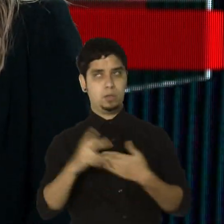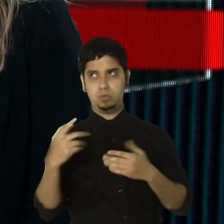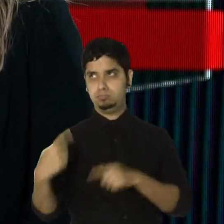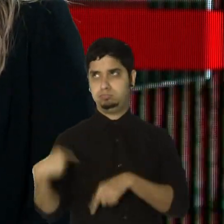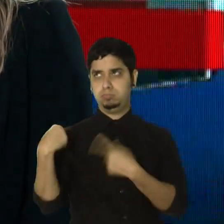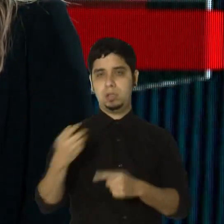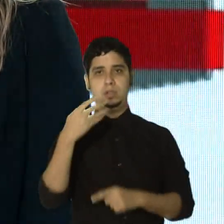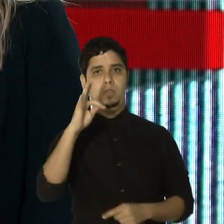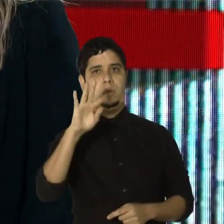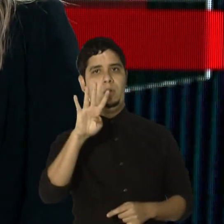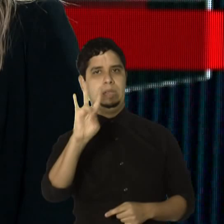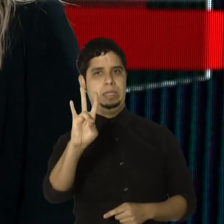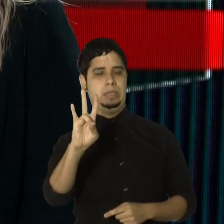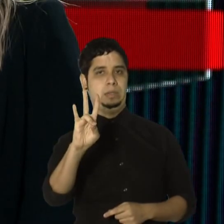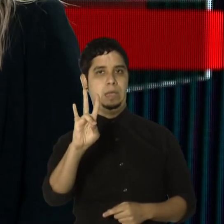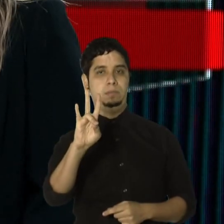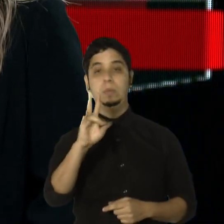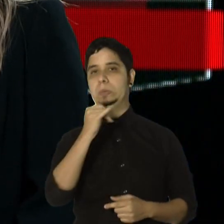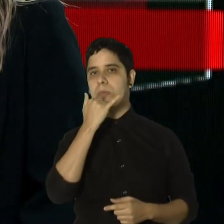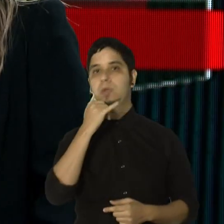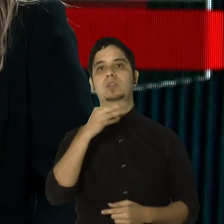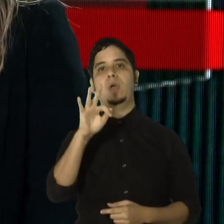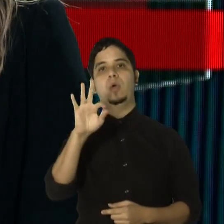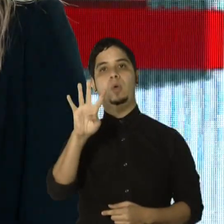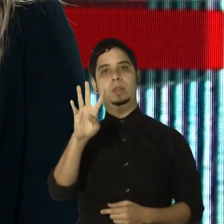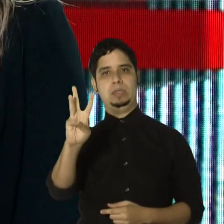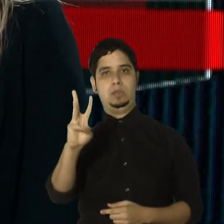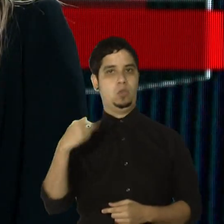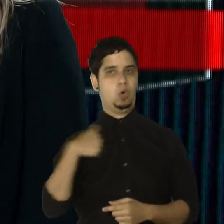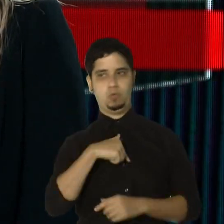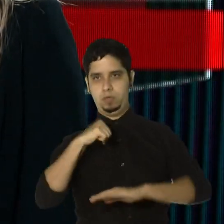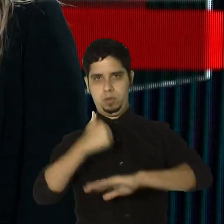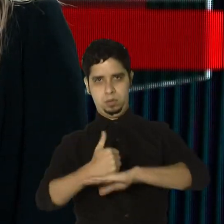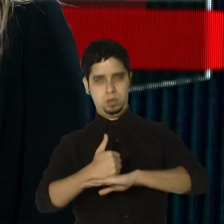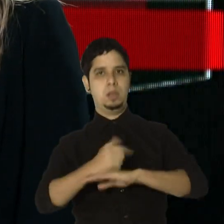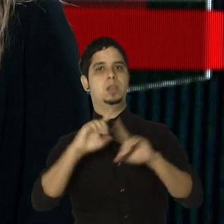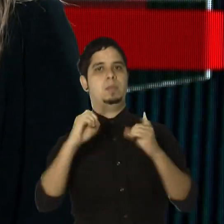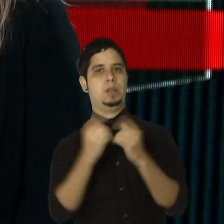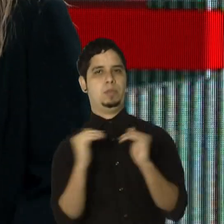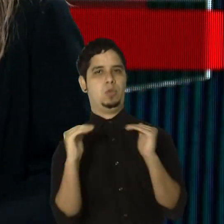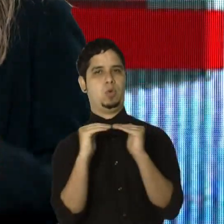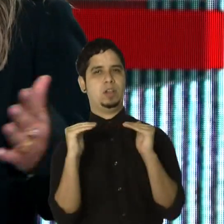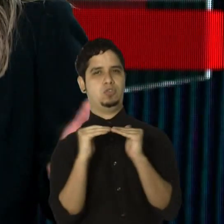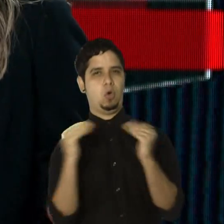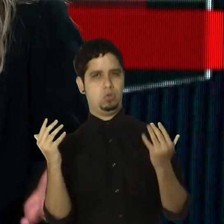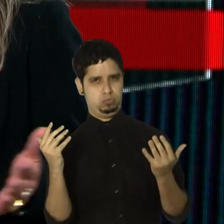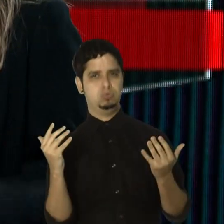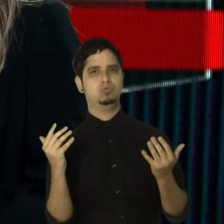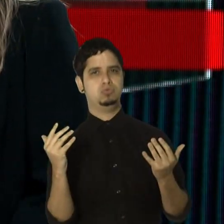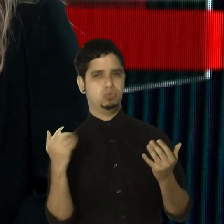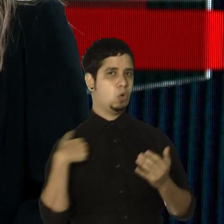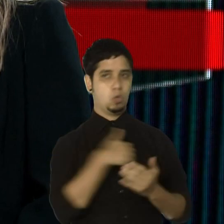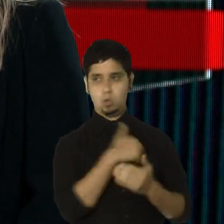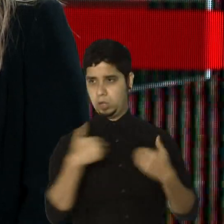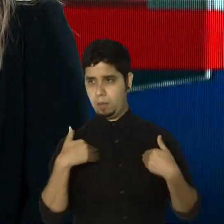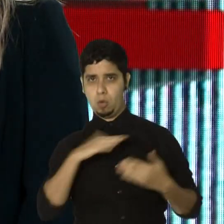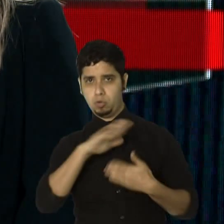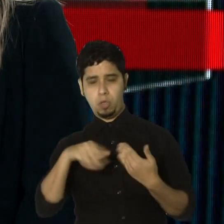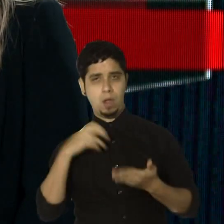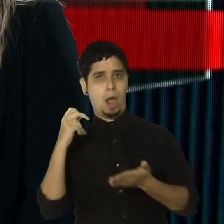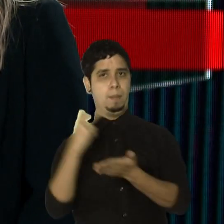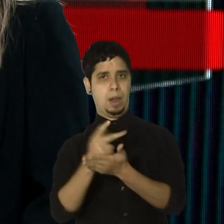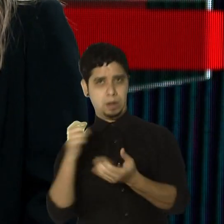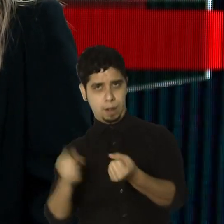1946, este proyecto está fundado, estamos bajo el Departamento de Corrección y Rehabilitación y tenemos todo el aval del